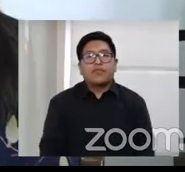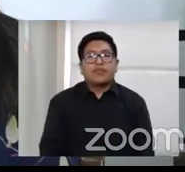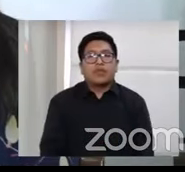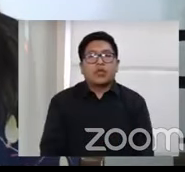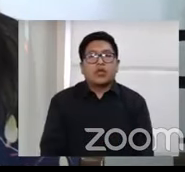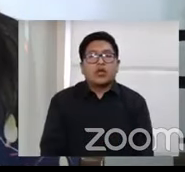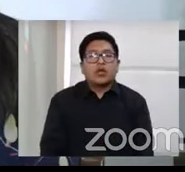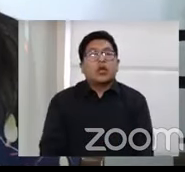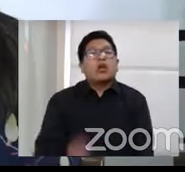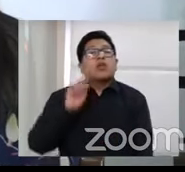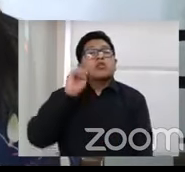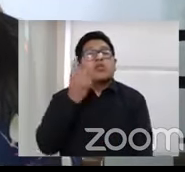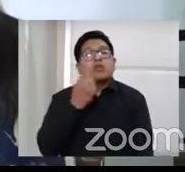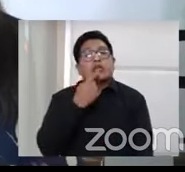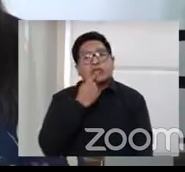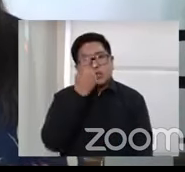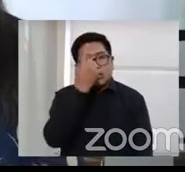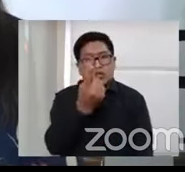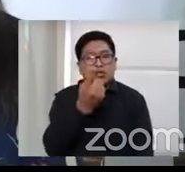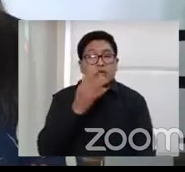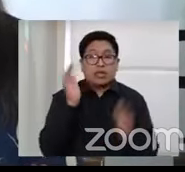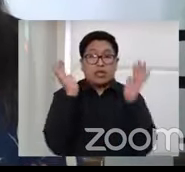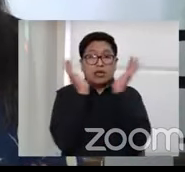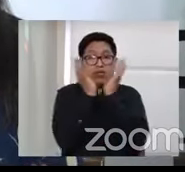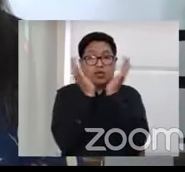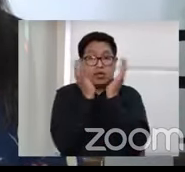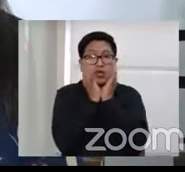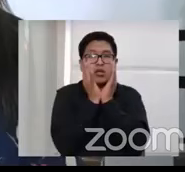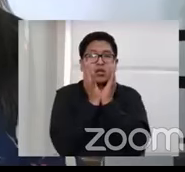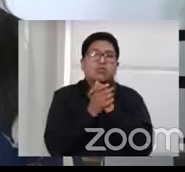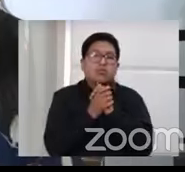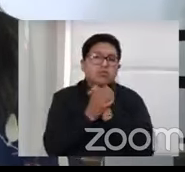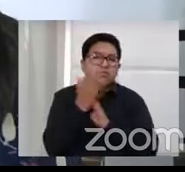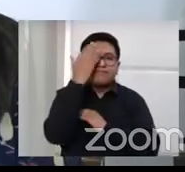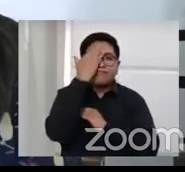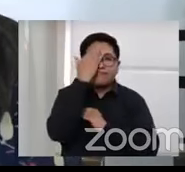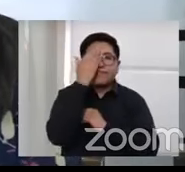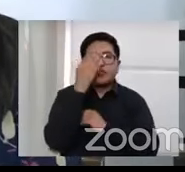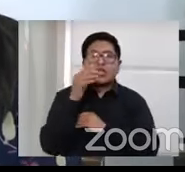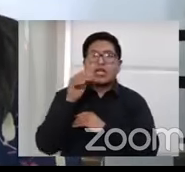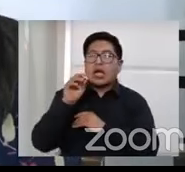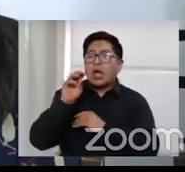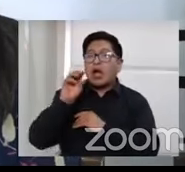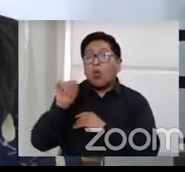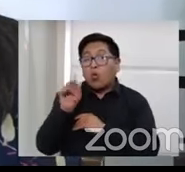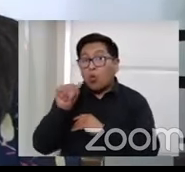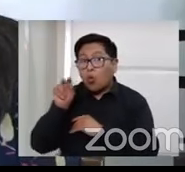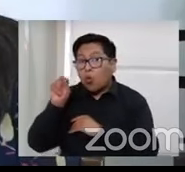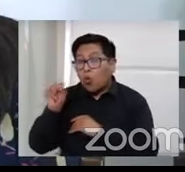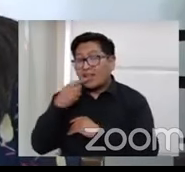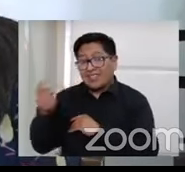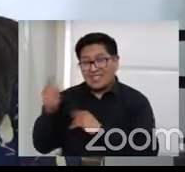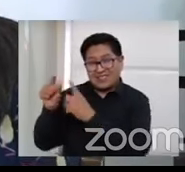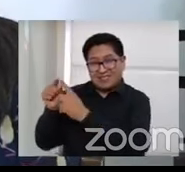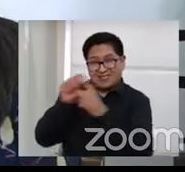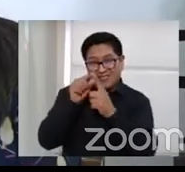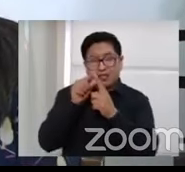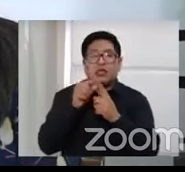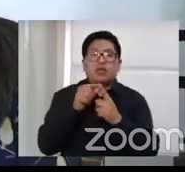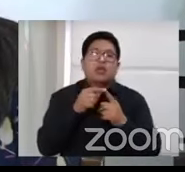señalar como defensoría del pueblo compartimos lo que decía juan martín no hay que sentarnos en una